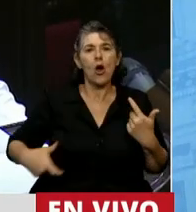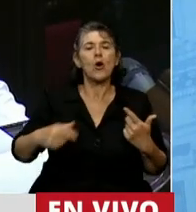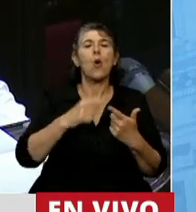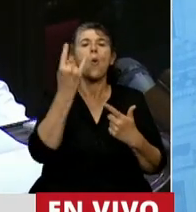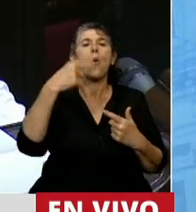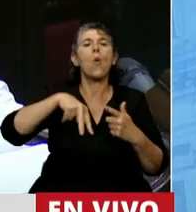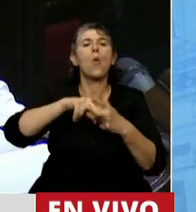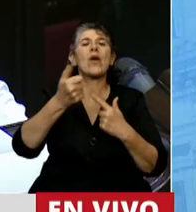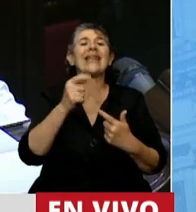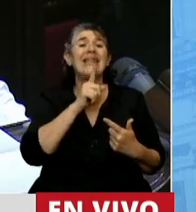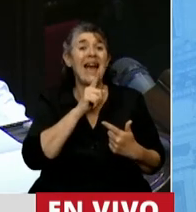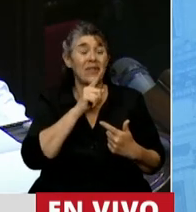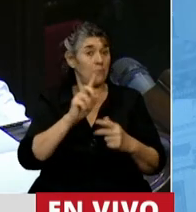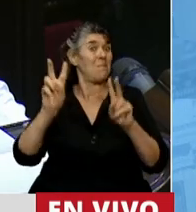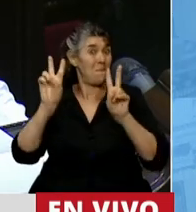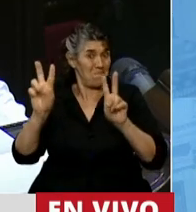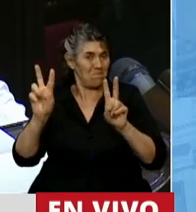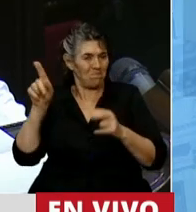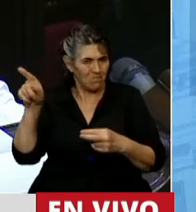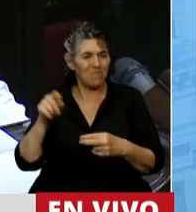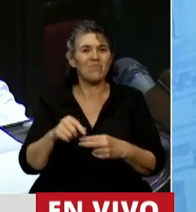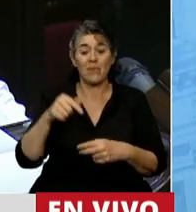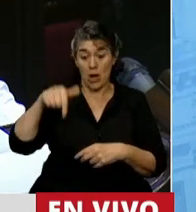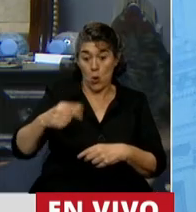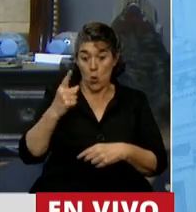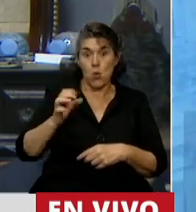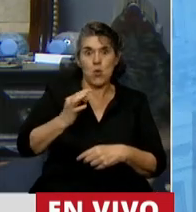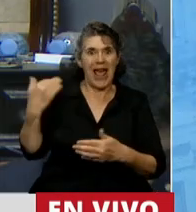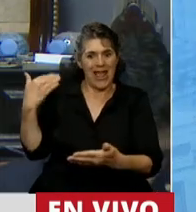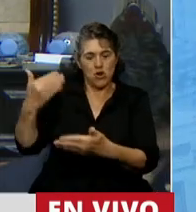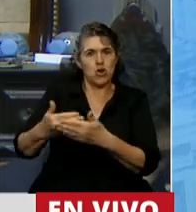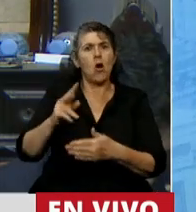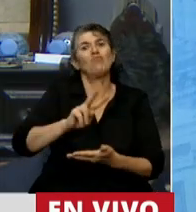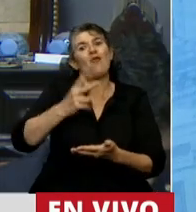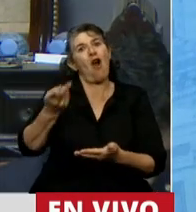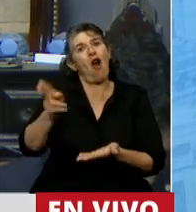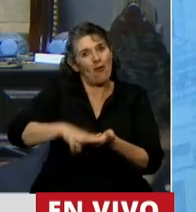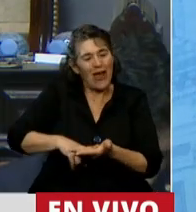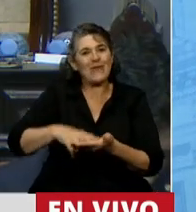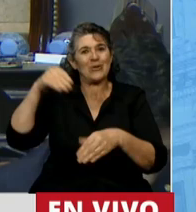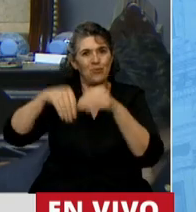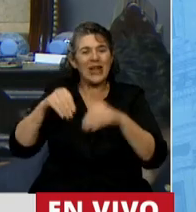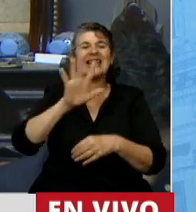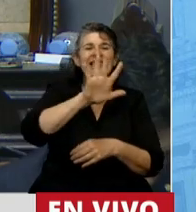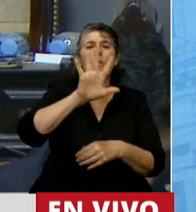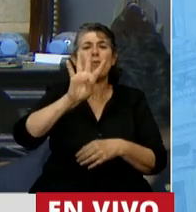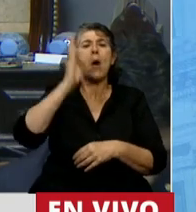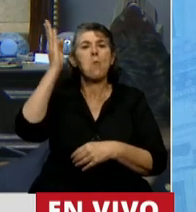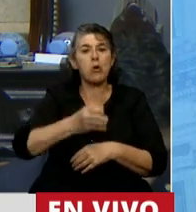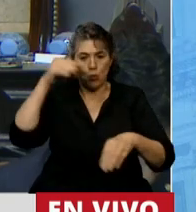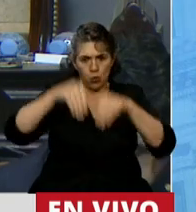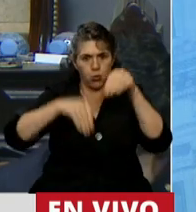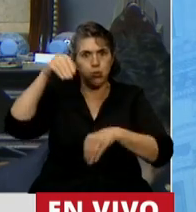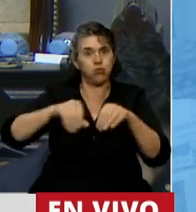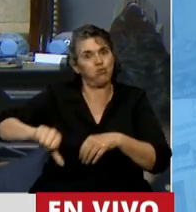Uñac, que justamente hoy cumple un año de ser reelecto, con el 54% de los